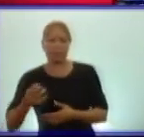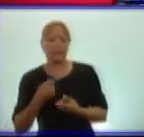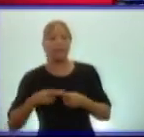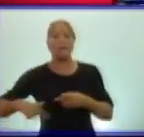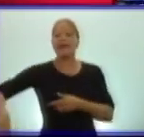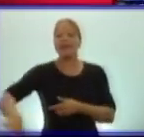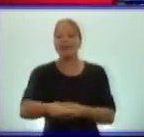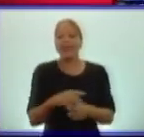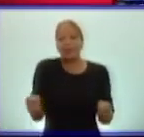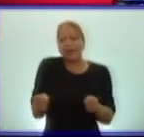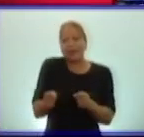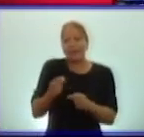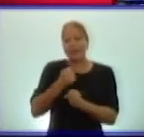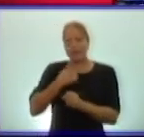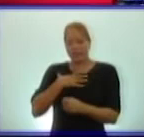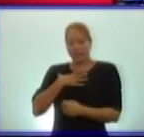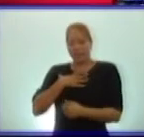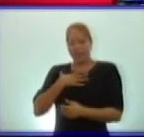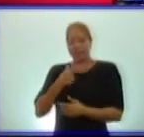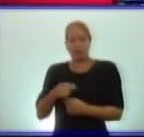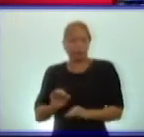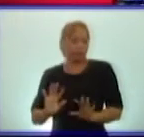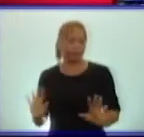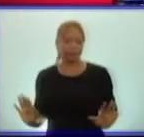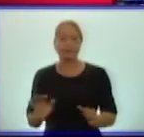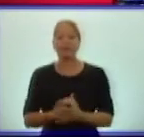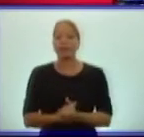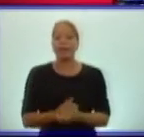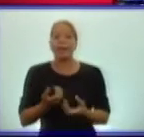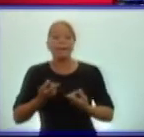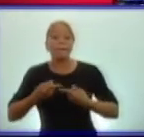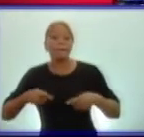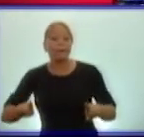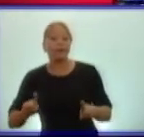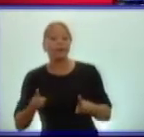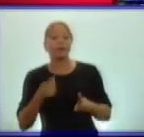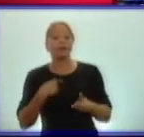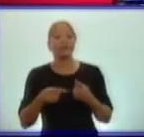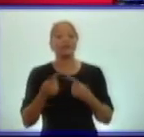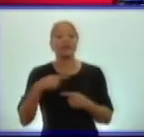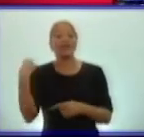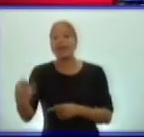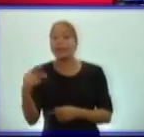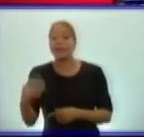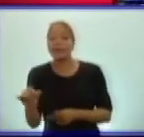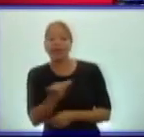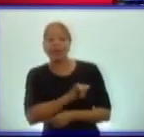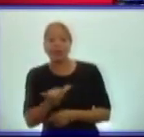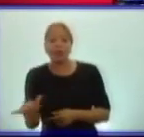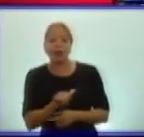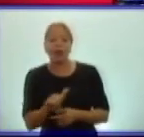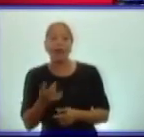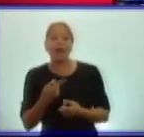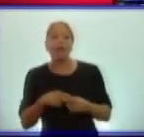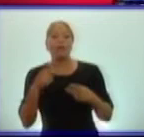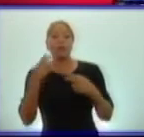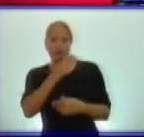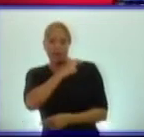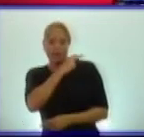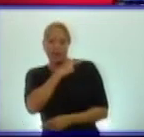parcelas, pequeñas parcelas de tierra que les correspondían a ellos. Pero ¿acaso no eran explotados también ellos por el señor